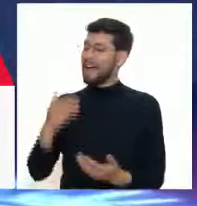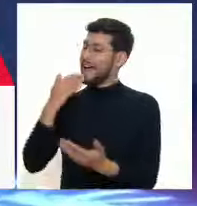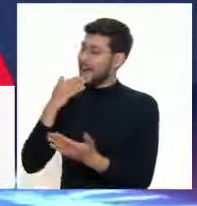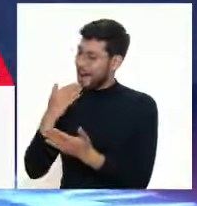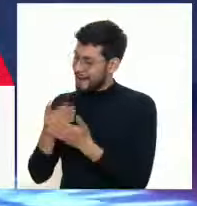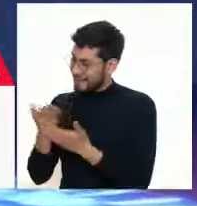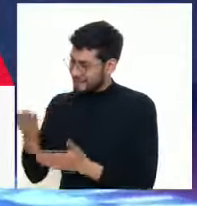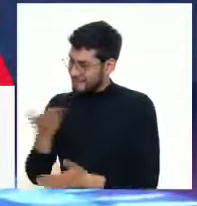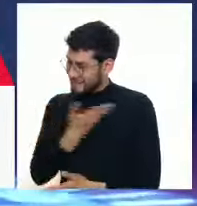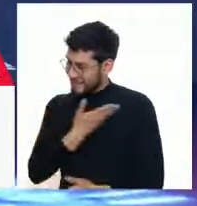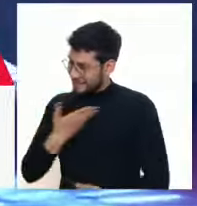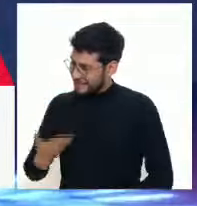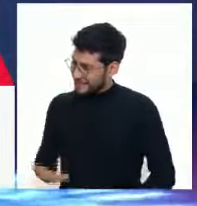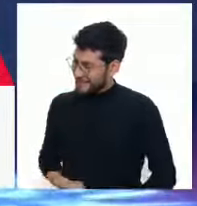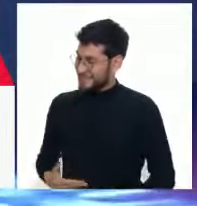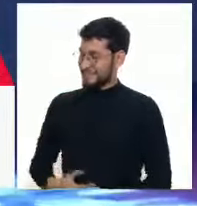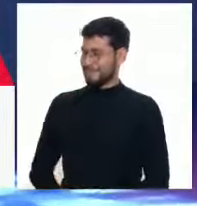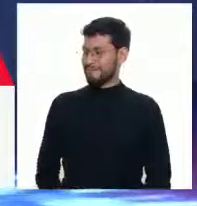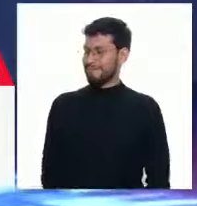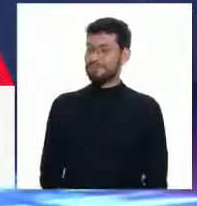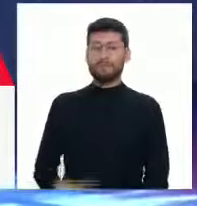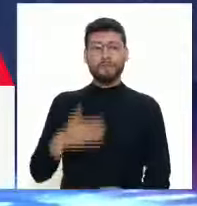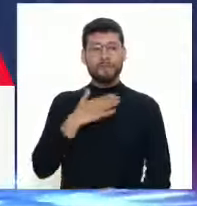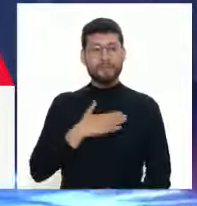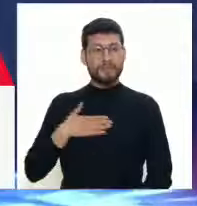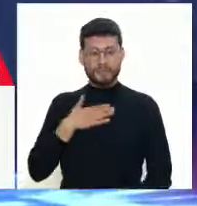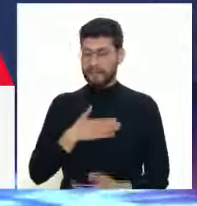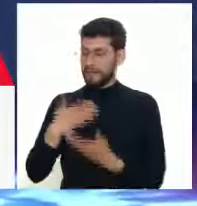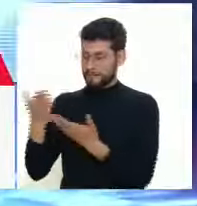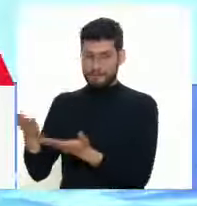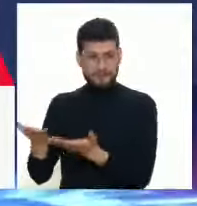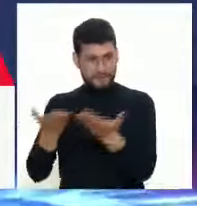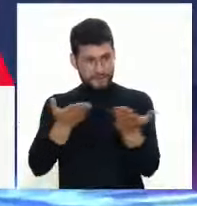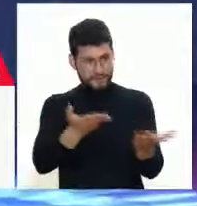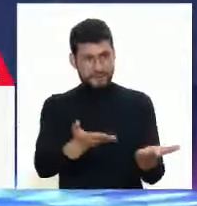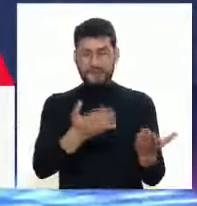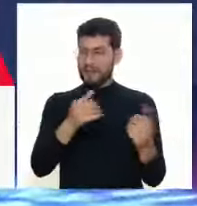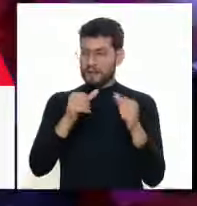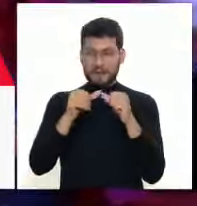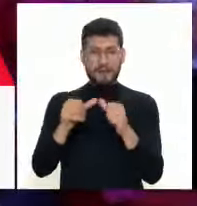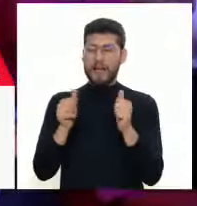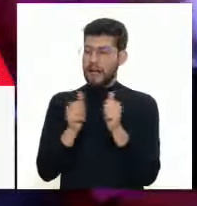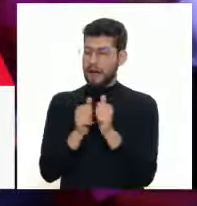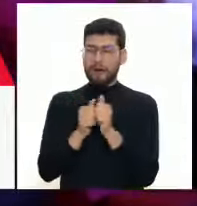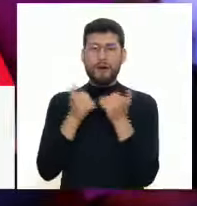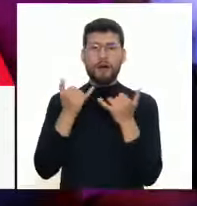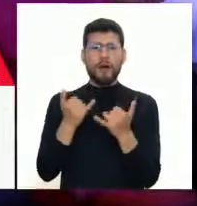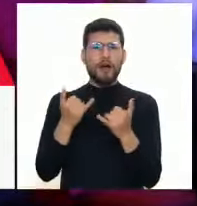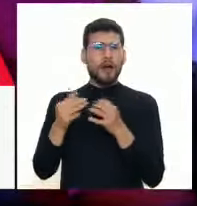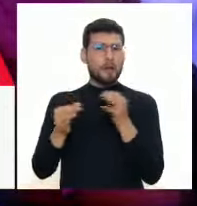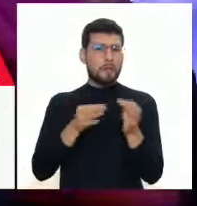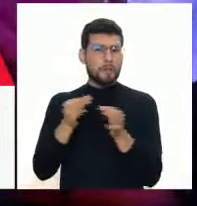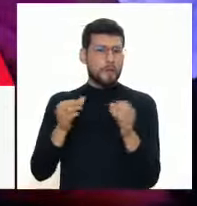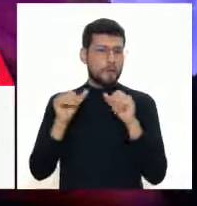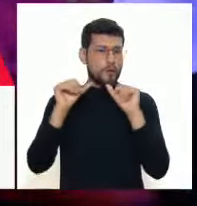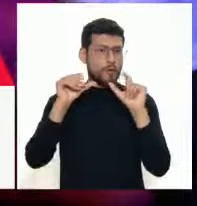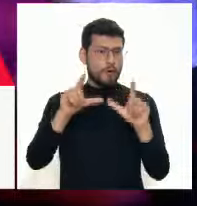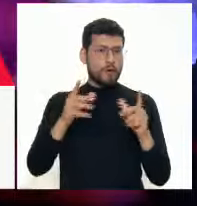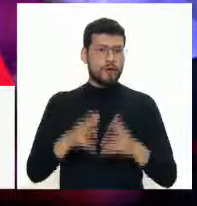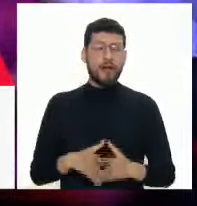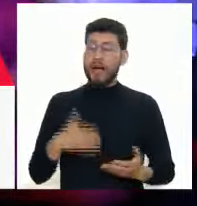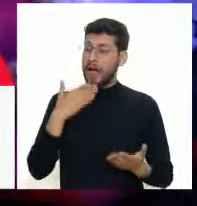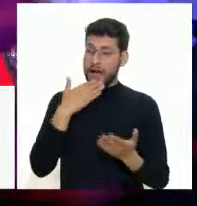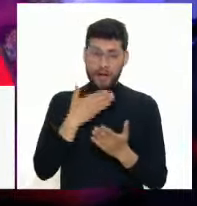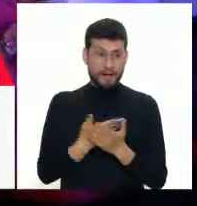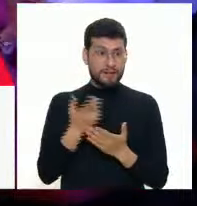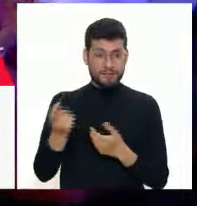Muchísimas gracias, Presidenta. Por favor, le invito a que nos siga acompañando para invitar lo que vamos a hacer ahora con el show. Muchas